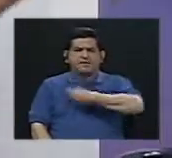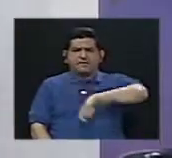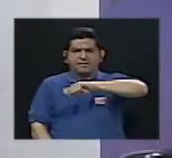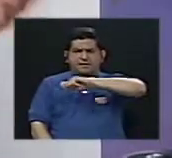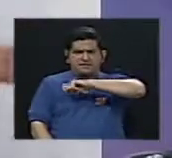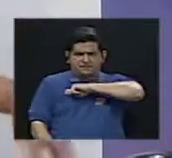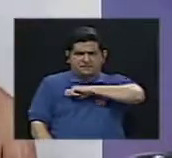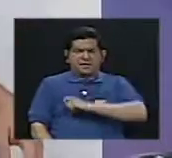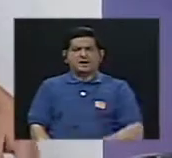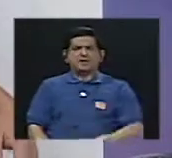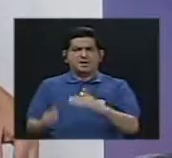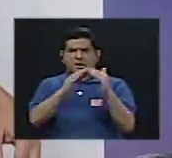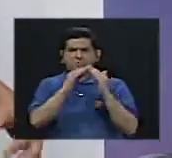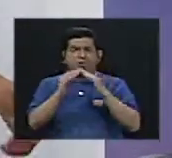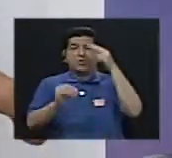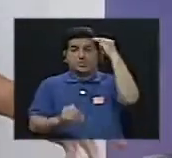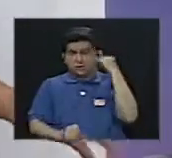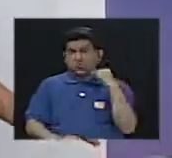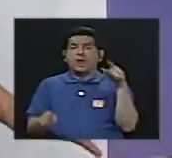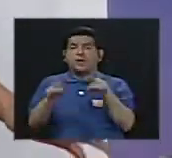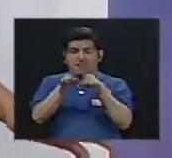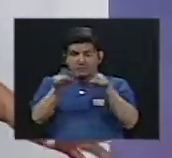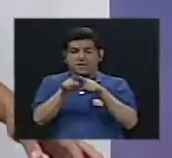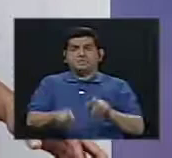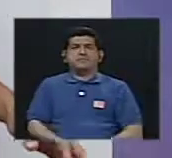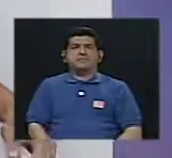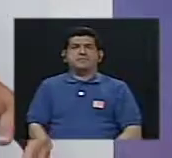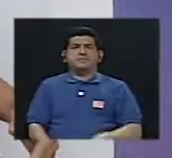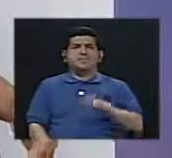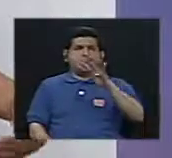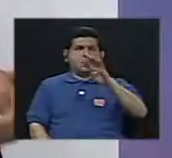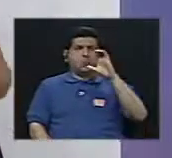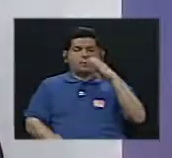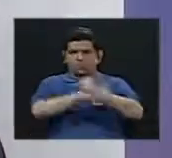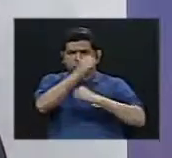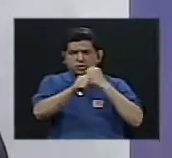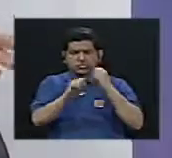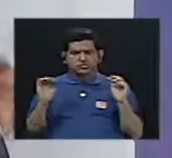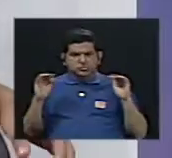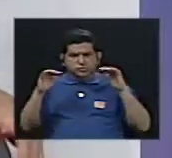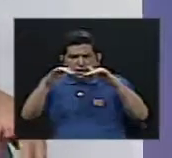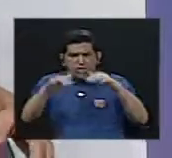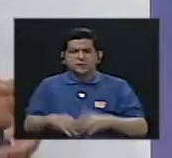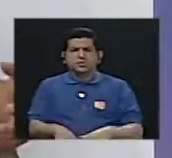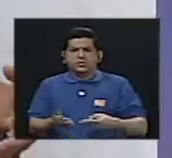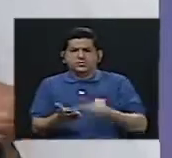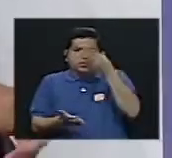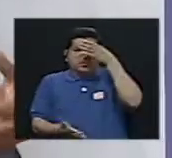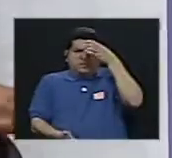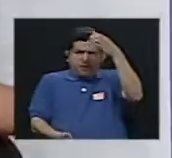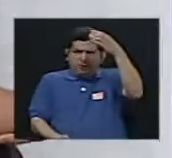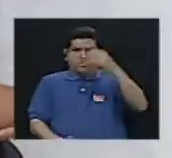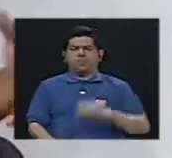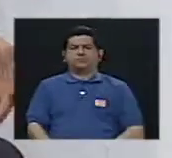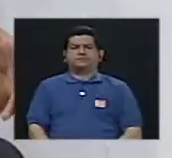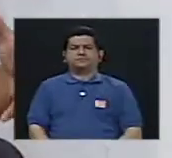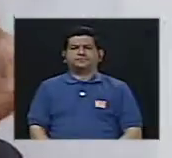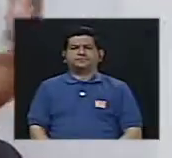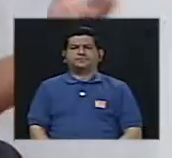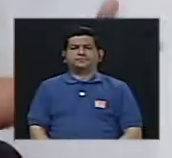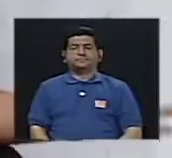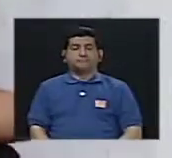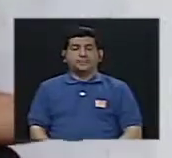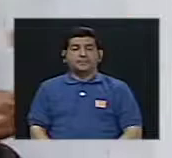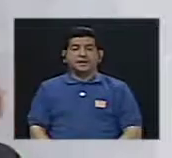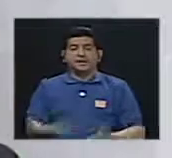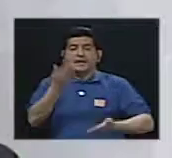español, también una población negra llegada hace más de 400 años, da una riqueza cultural que en la